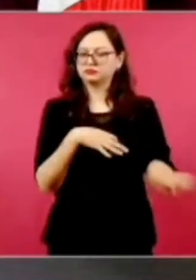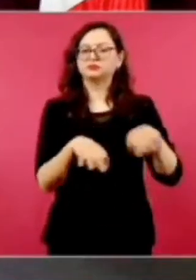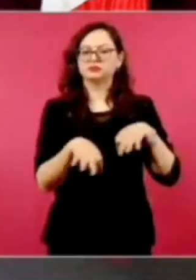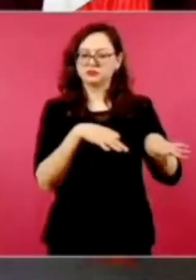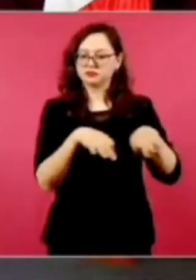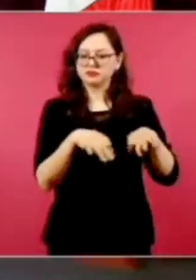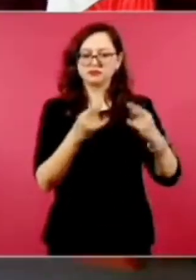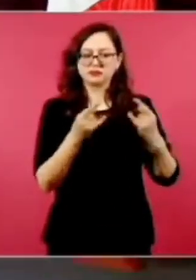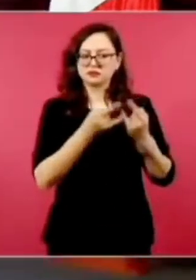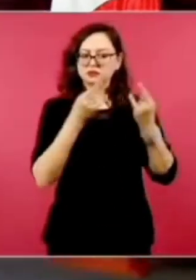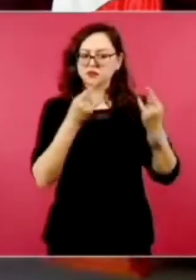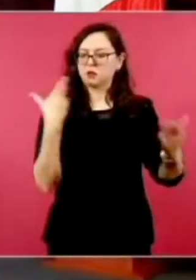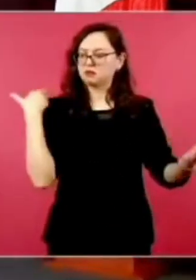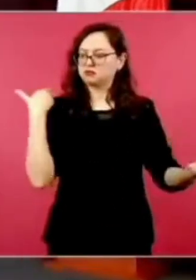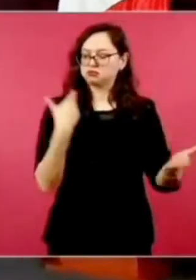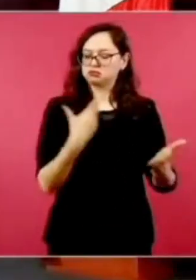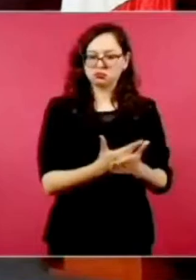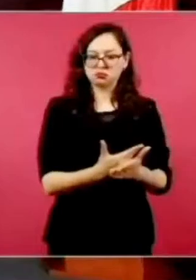históricamente,